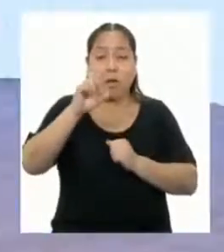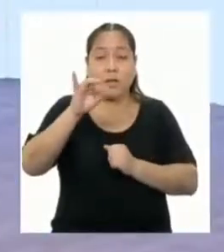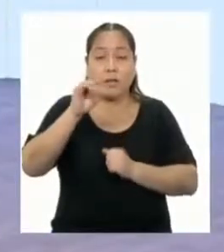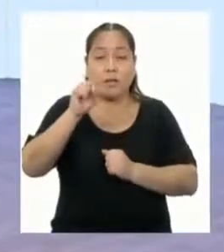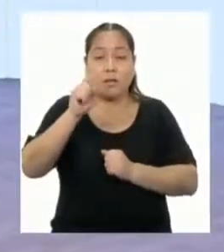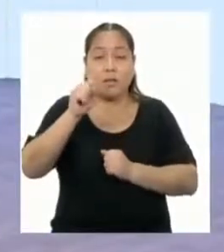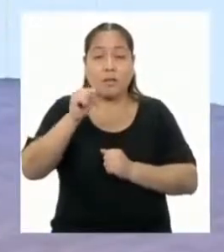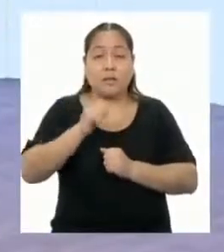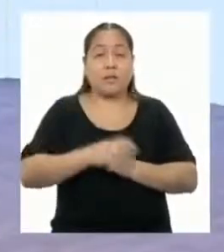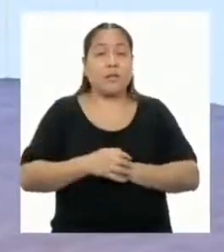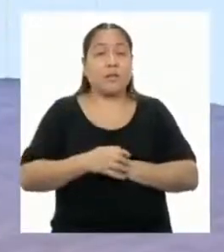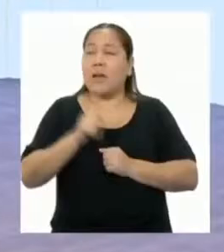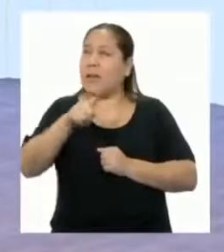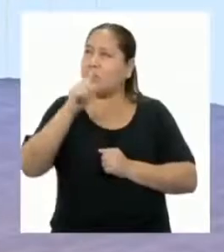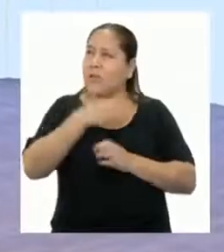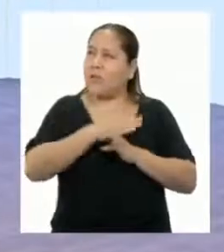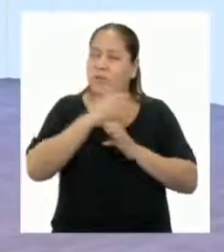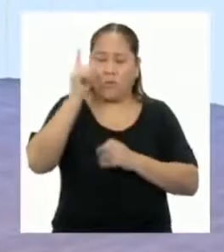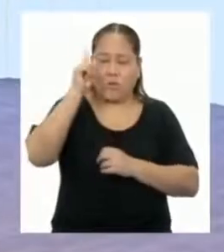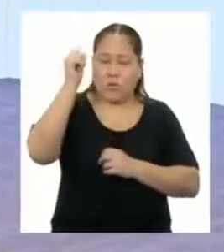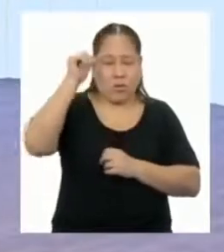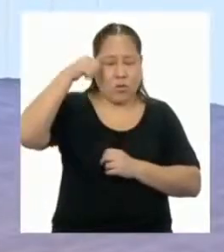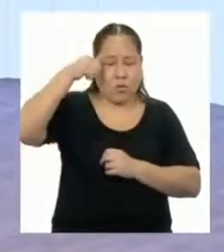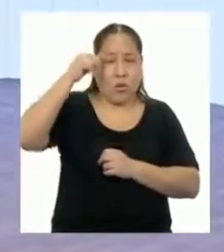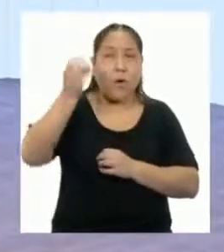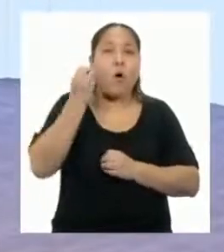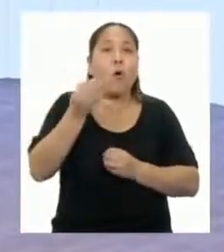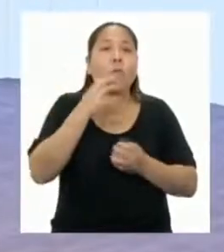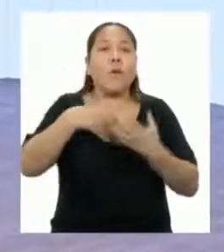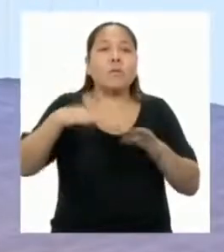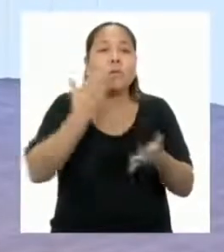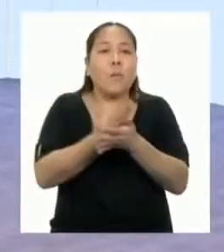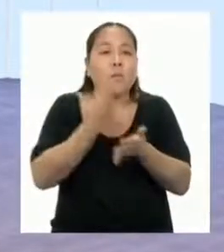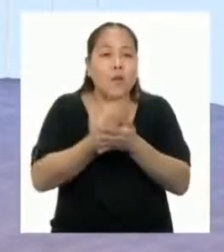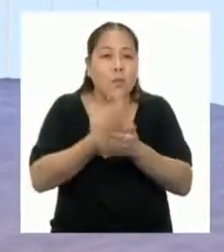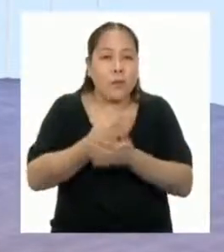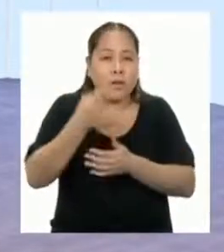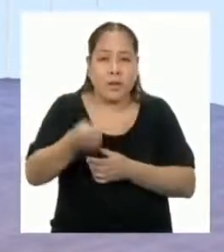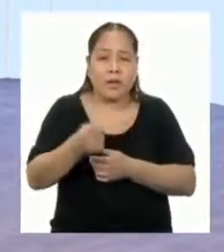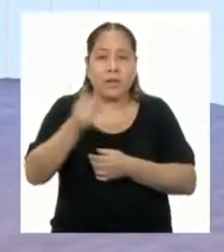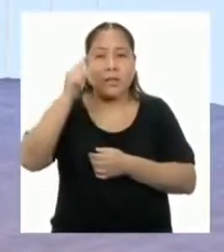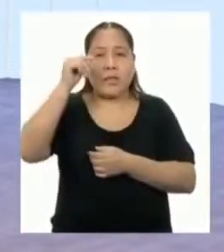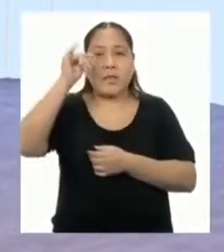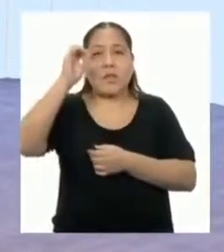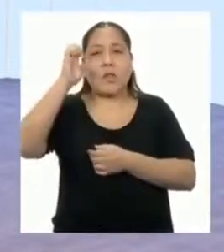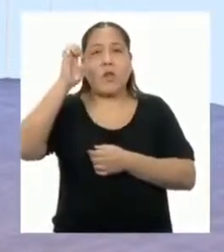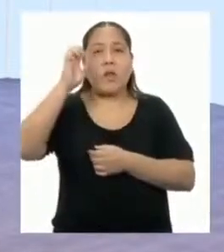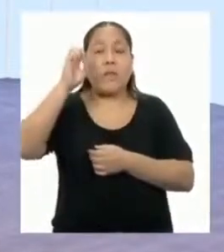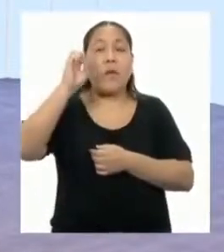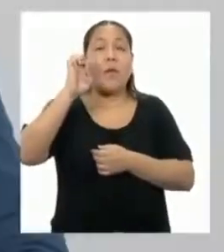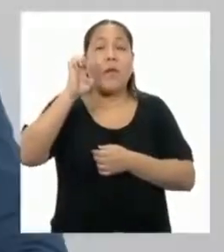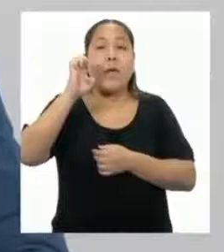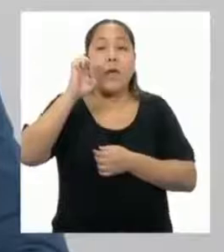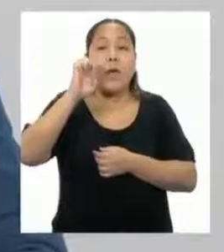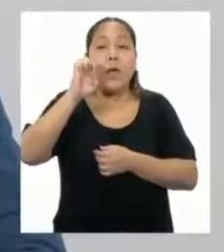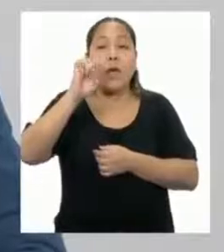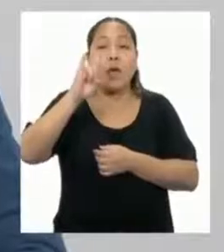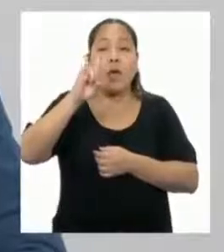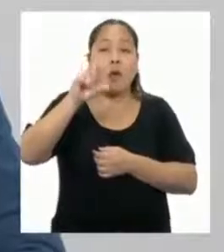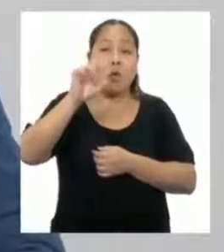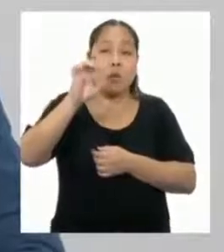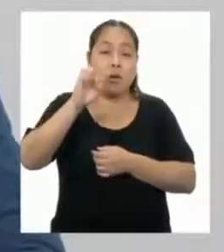Esta fórmula no la recordaba. ¿Y cómo hacemos para corroborar el teorema de Euler con la tabla que hice?